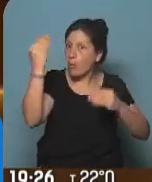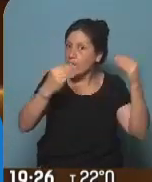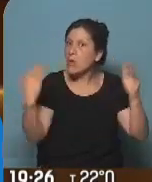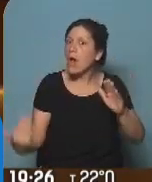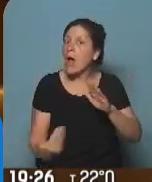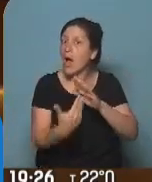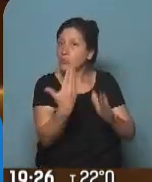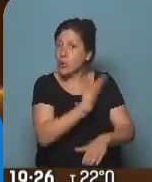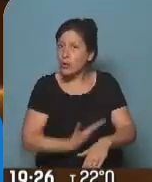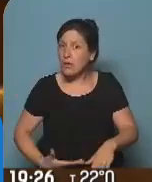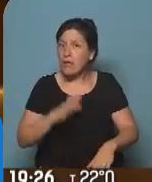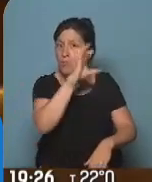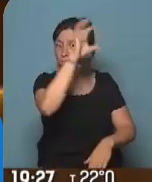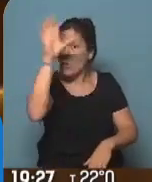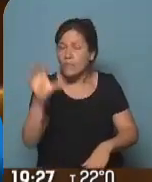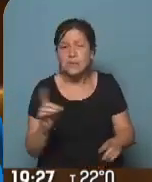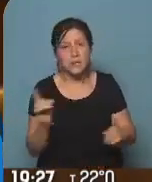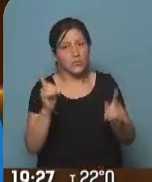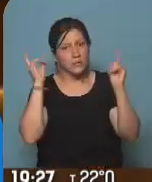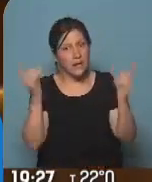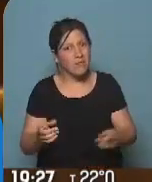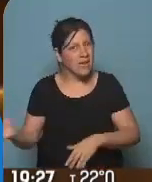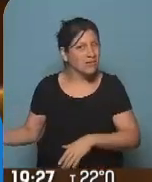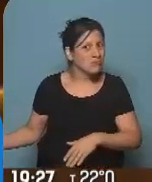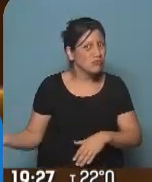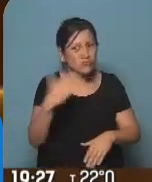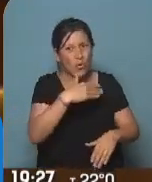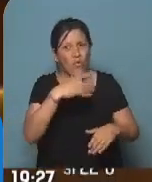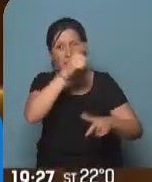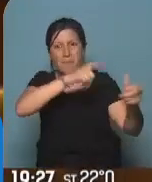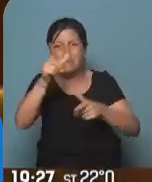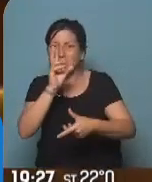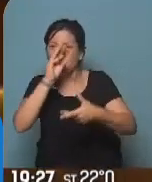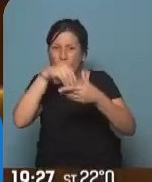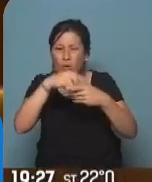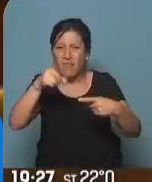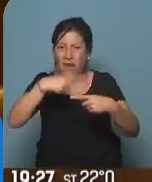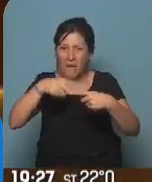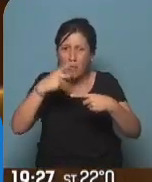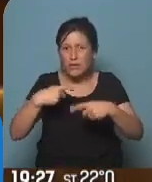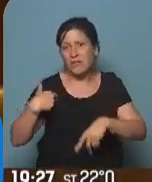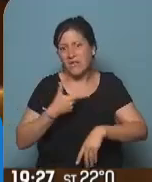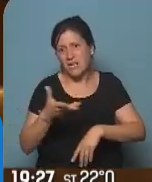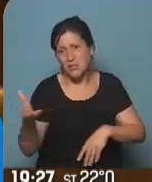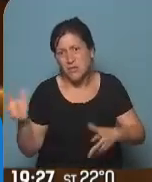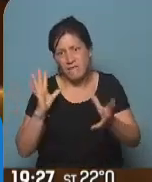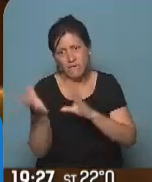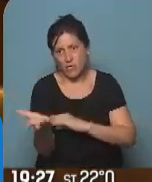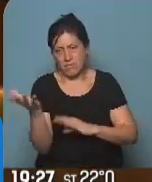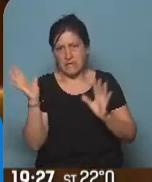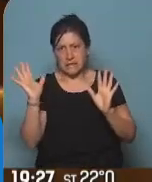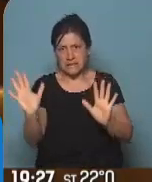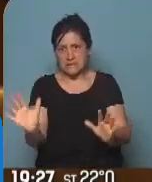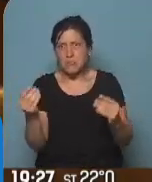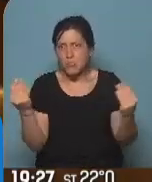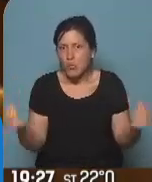autoridades provinciales, sino también a todo el conjunto de actores de la política y de la sociedad de la Argentina en general, digamos, porque